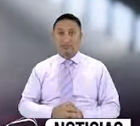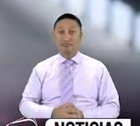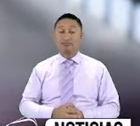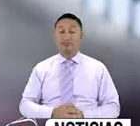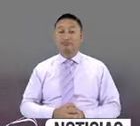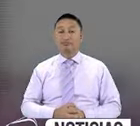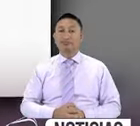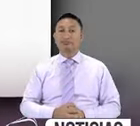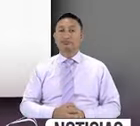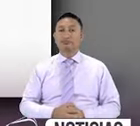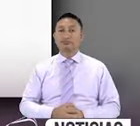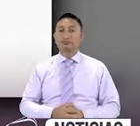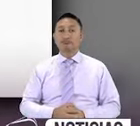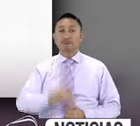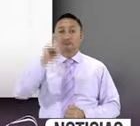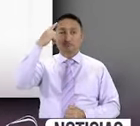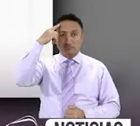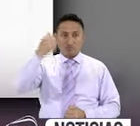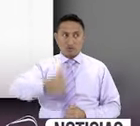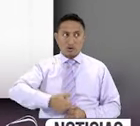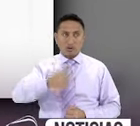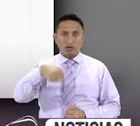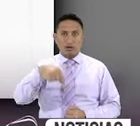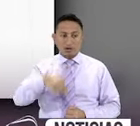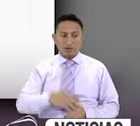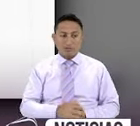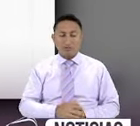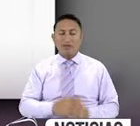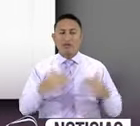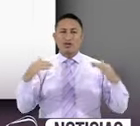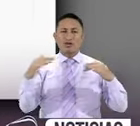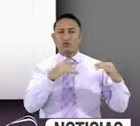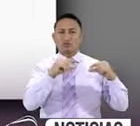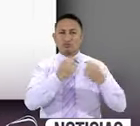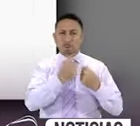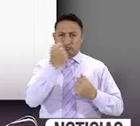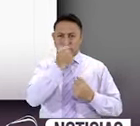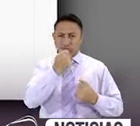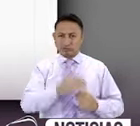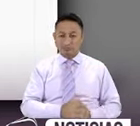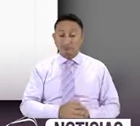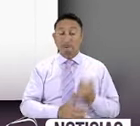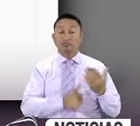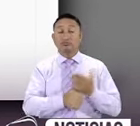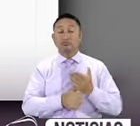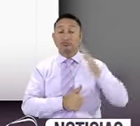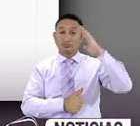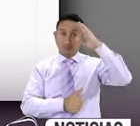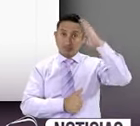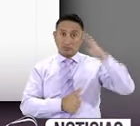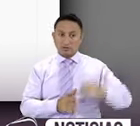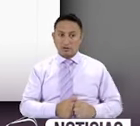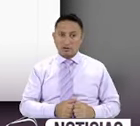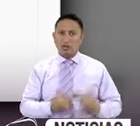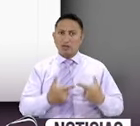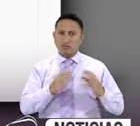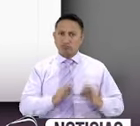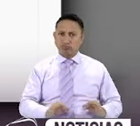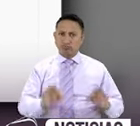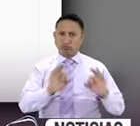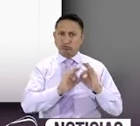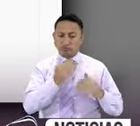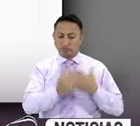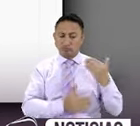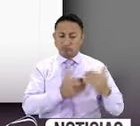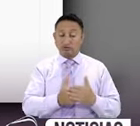Este gobierno se ha jugado la vida en la guerra contra el narcoterrorismo. La ministra Mónica Palencia ha sido fundamental durante este grave conflicto